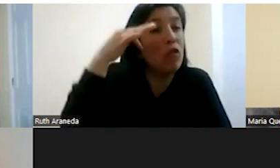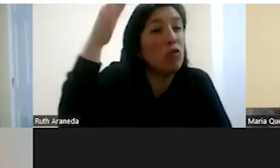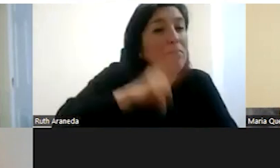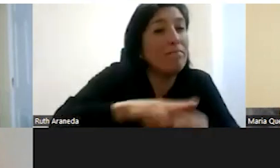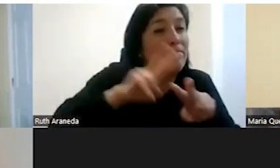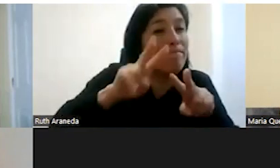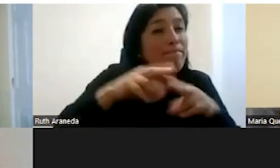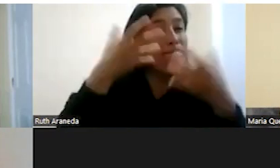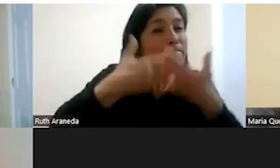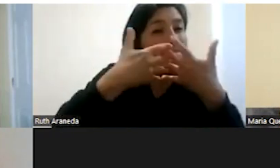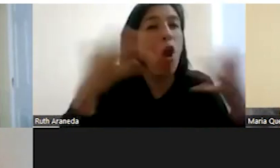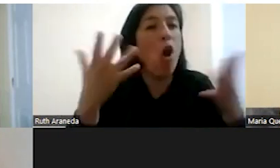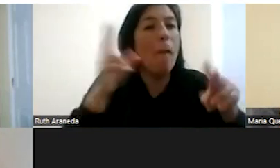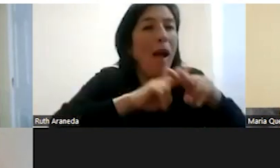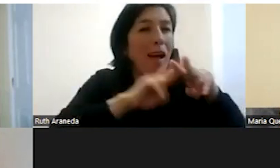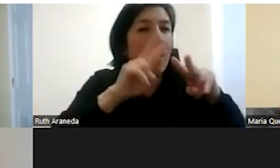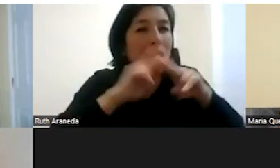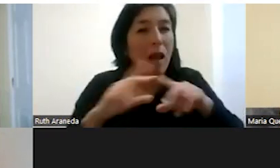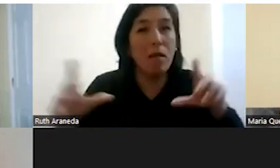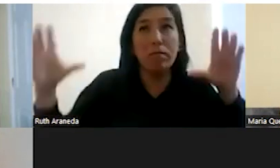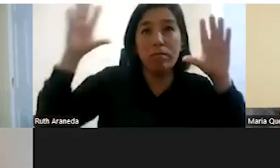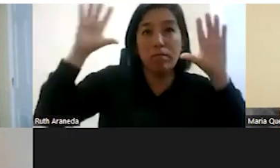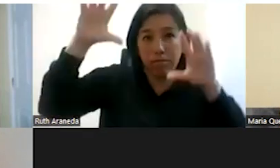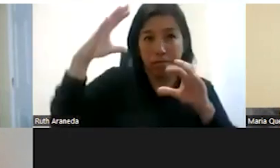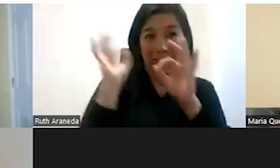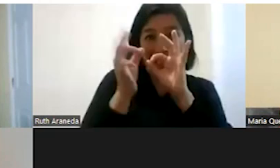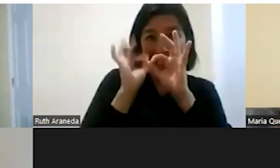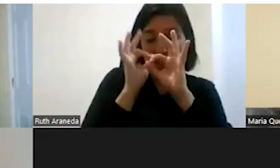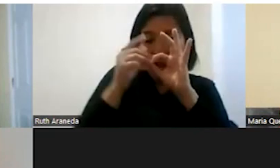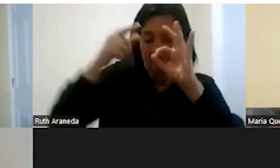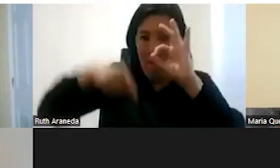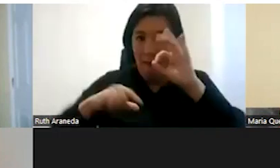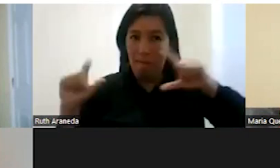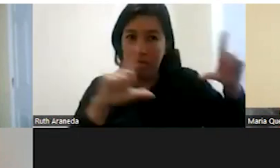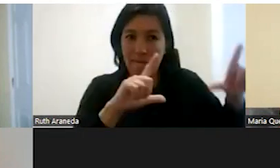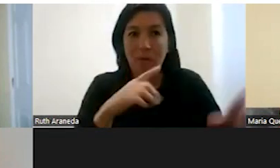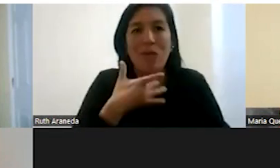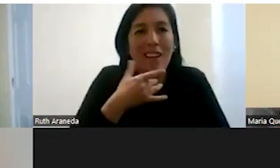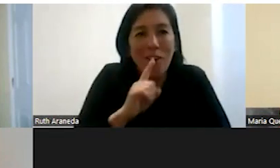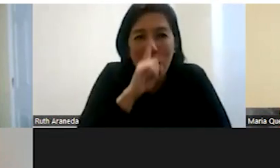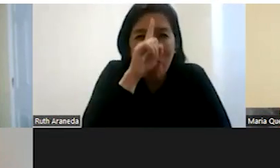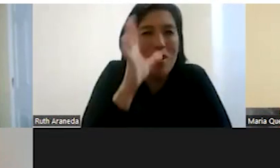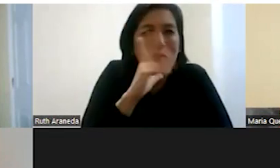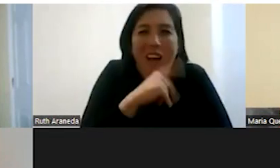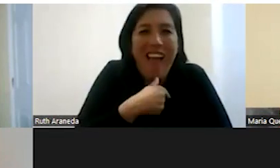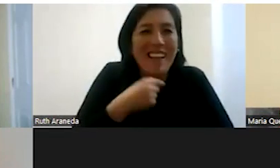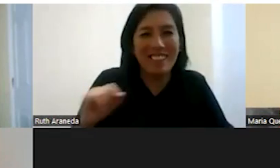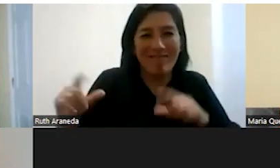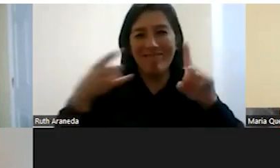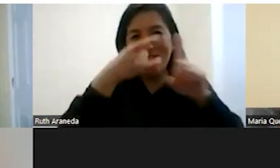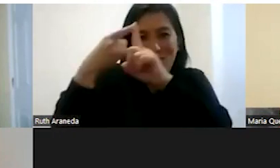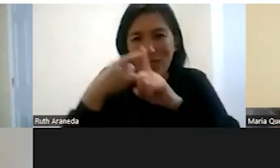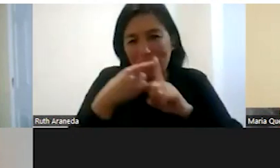resolver técnicamente eso. Este tema de la virtualidad lo tenemos recién hace un par de años, así es que vamos de a poco avanzando en